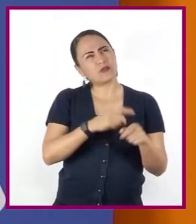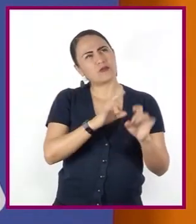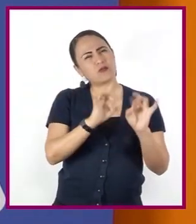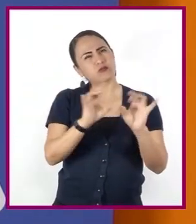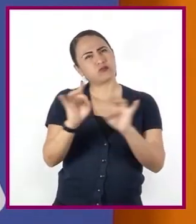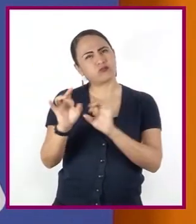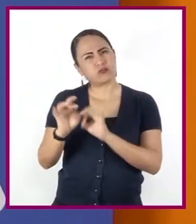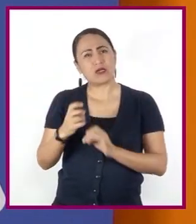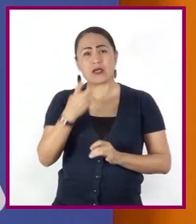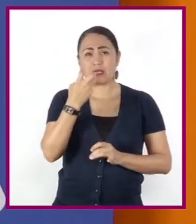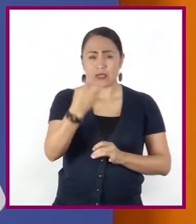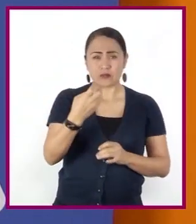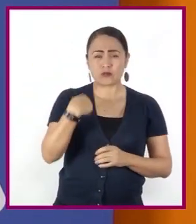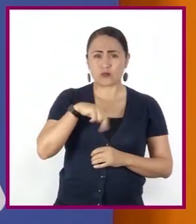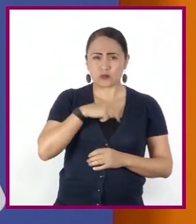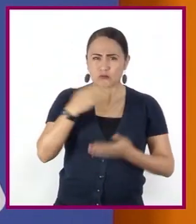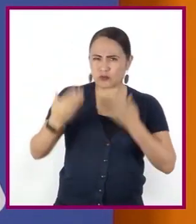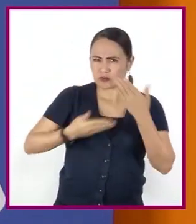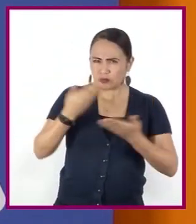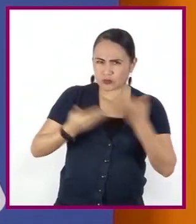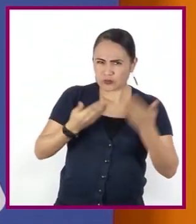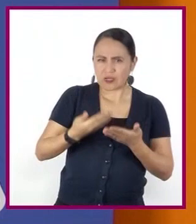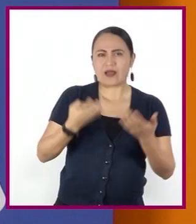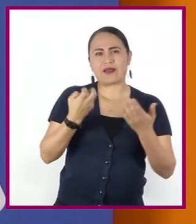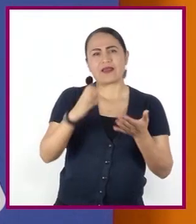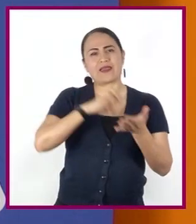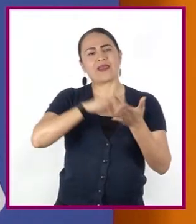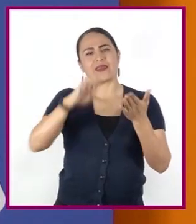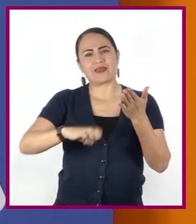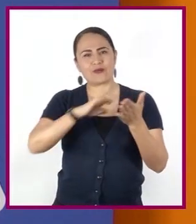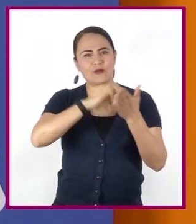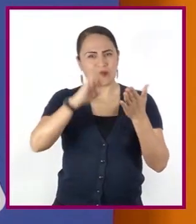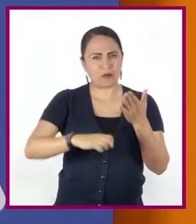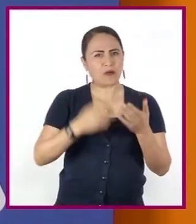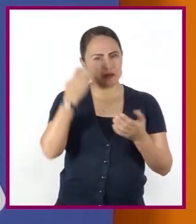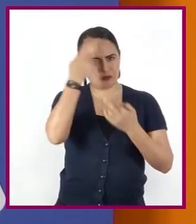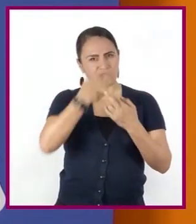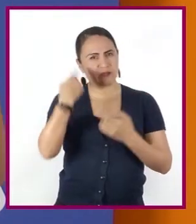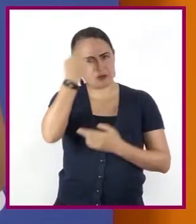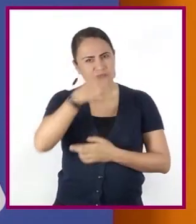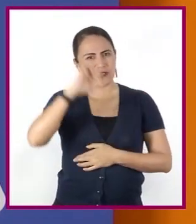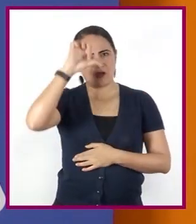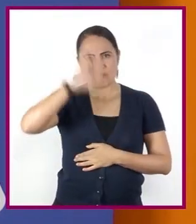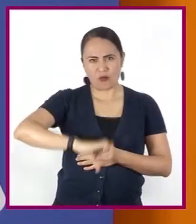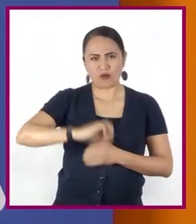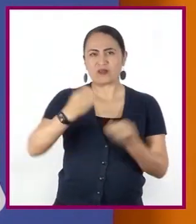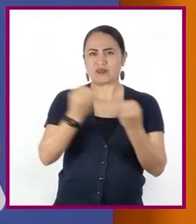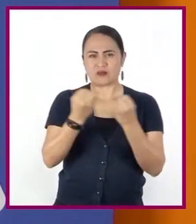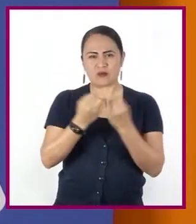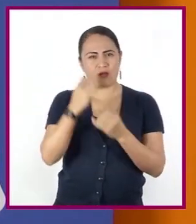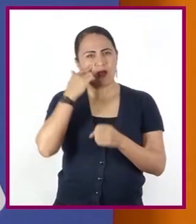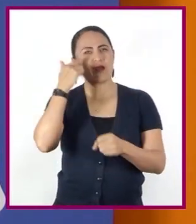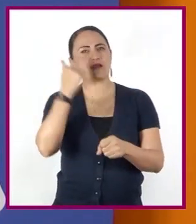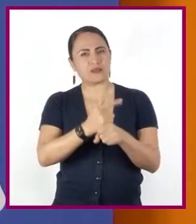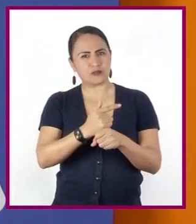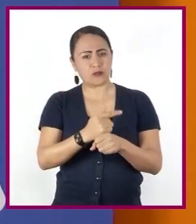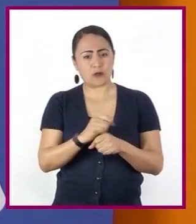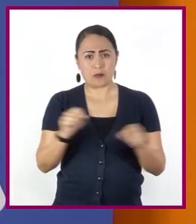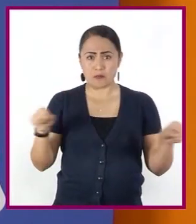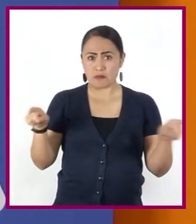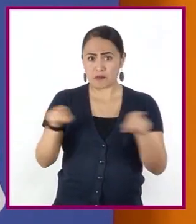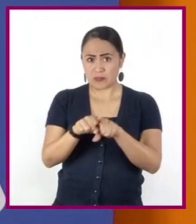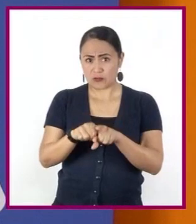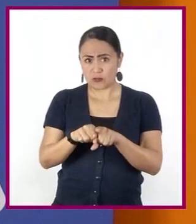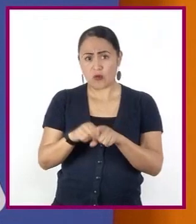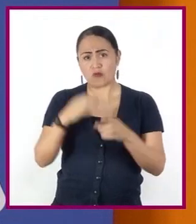estudiar esto, revisamos varios ejemplos de notas informativas y noticias y descubrimos que no es lo mismo